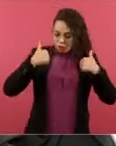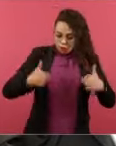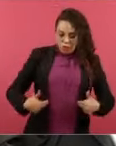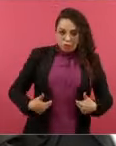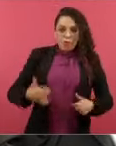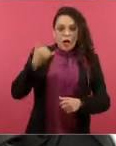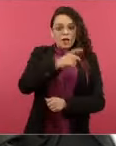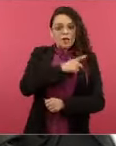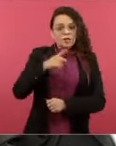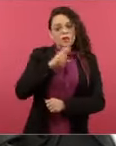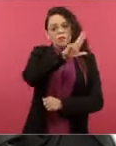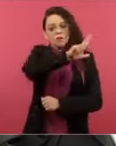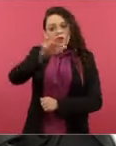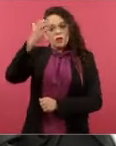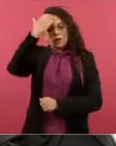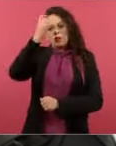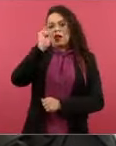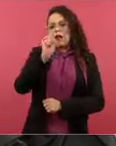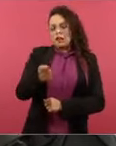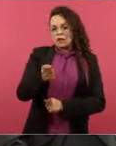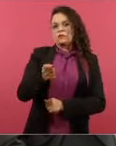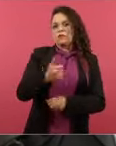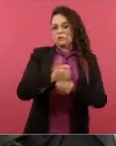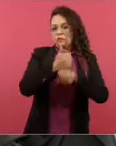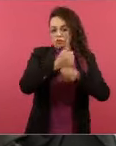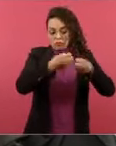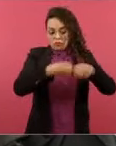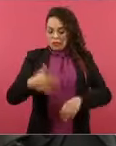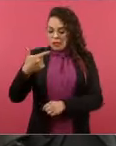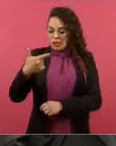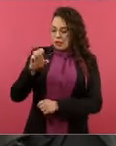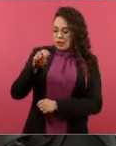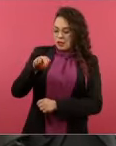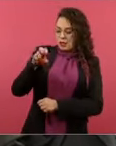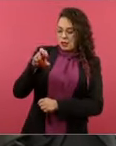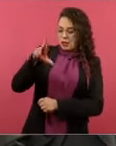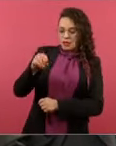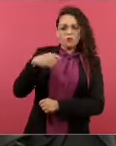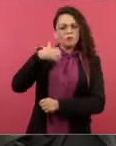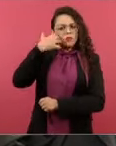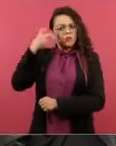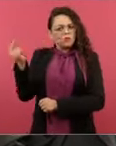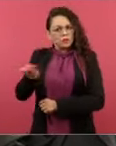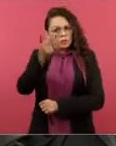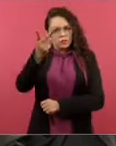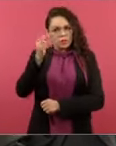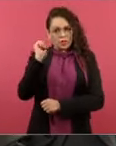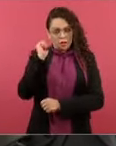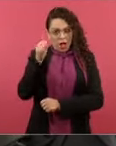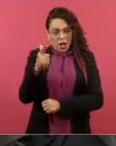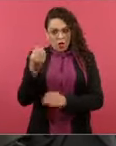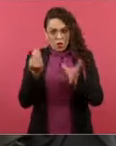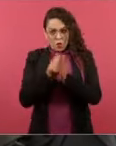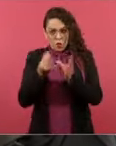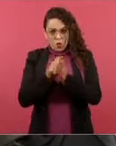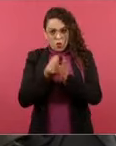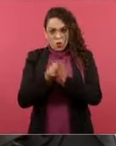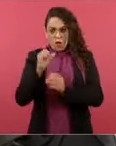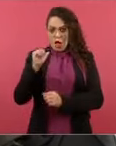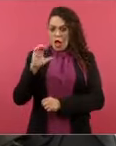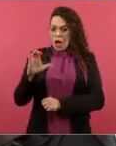y reconocimiento de la violencia de género. Preguntarle en este sentido si hubo capacitaciones o talleres de actualización para las y